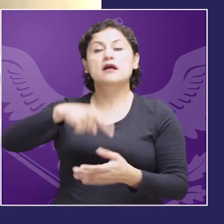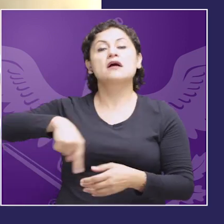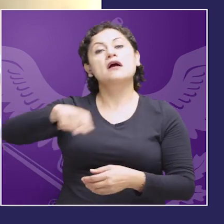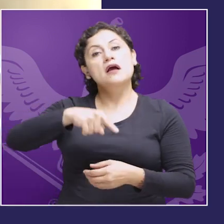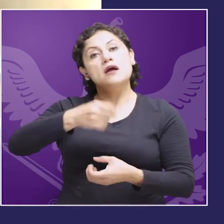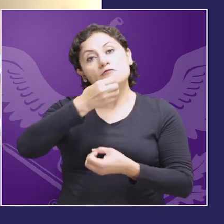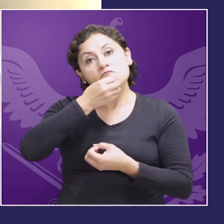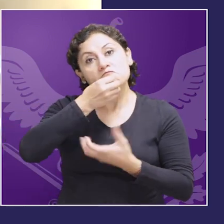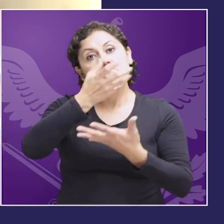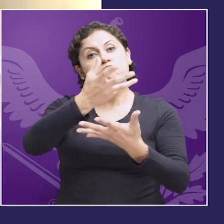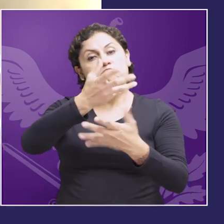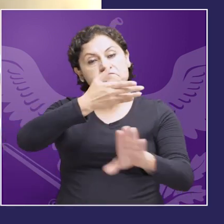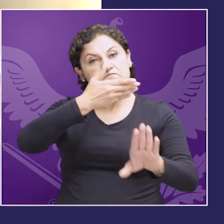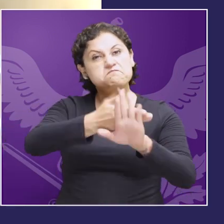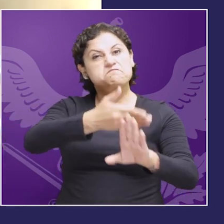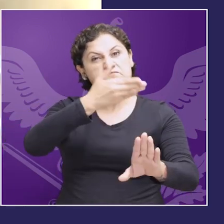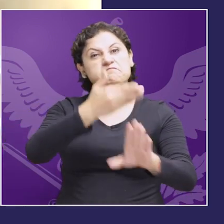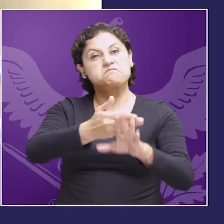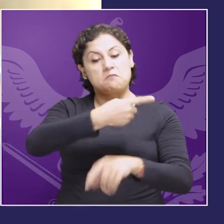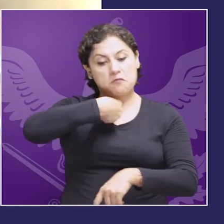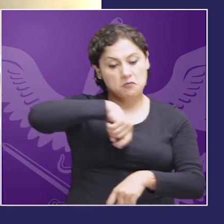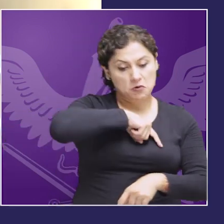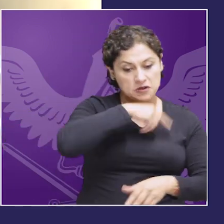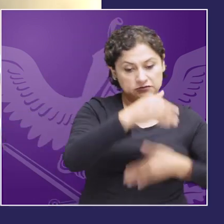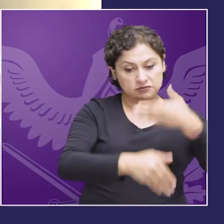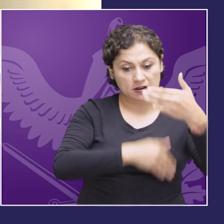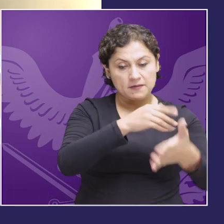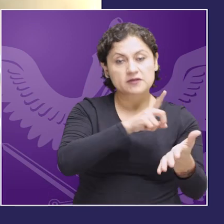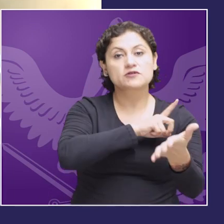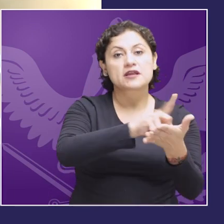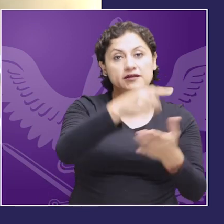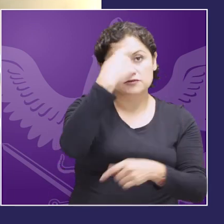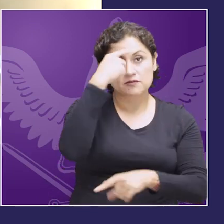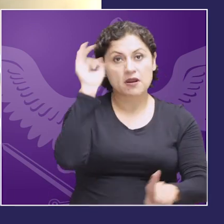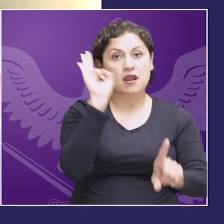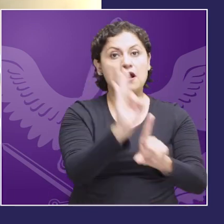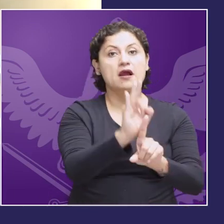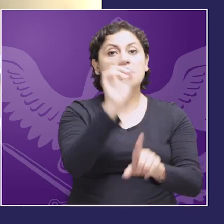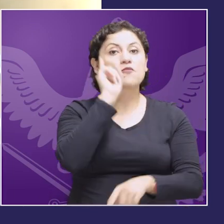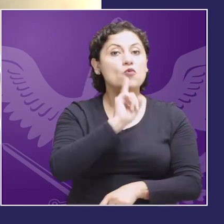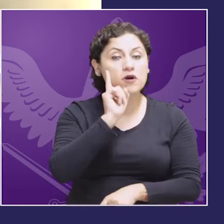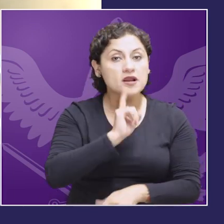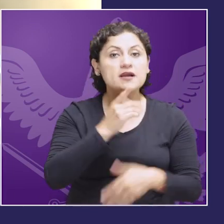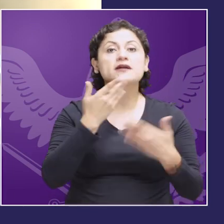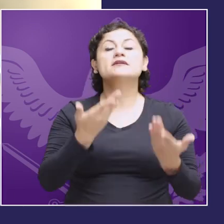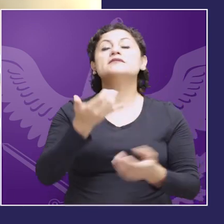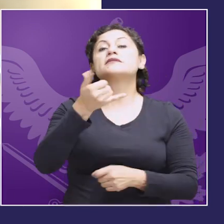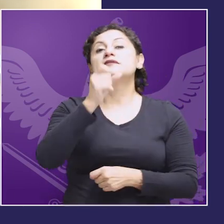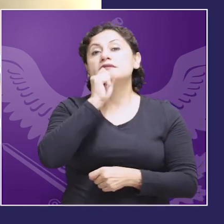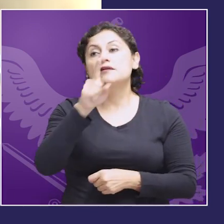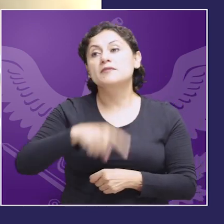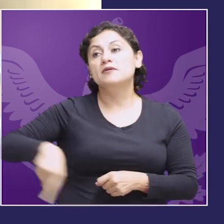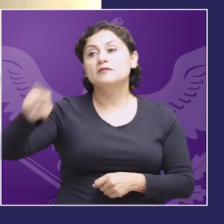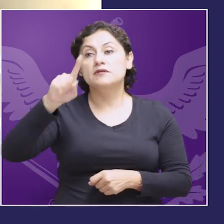cuidan y que dejen y que interpelen todo lo que estamos haciendo en los avances de los derechos de las